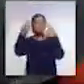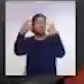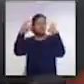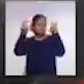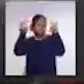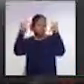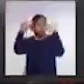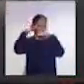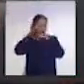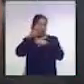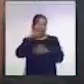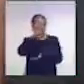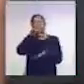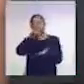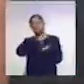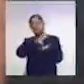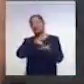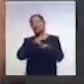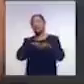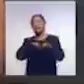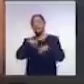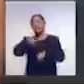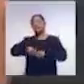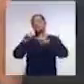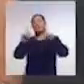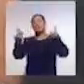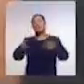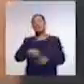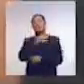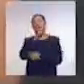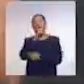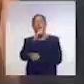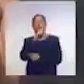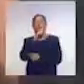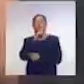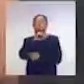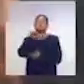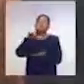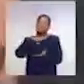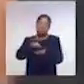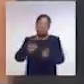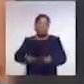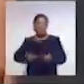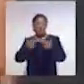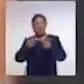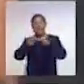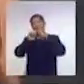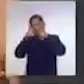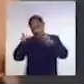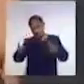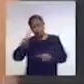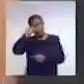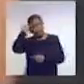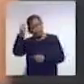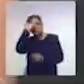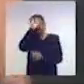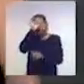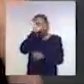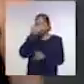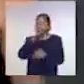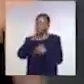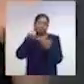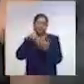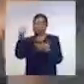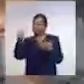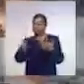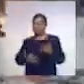mencionábamos, este centro que operará en Tlaxcala, un centro de humanidades, de desarrollo tecnológico, de ciencia, el CONACYT. Vamos a